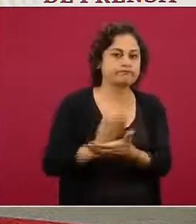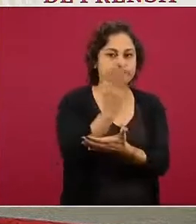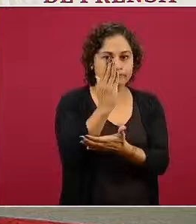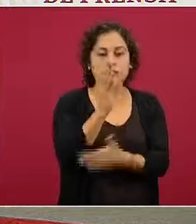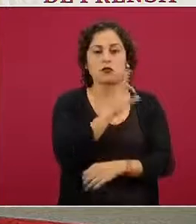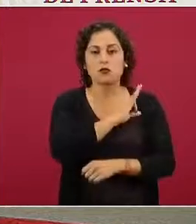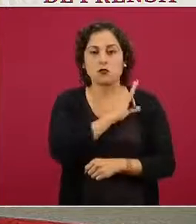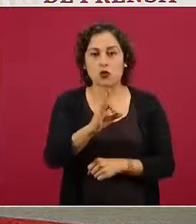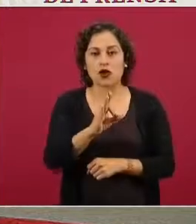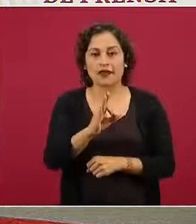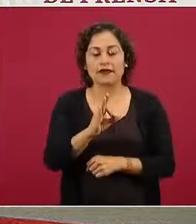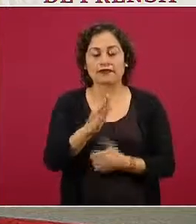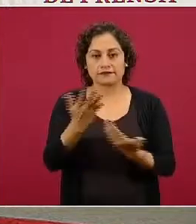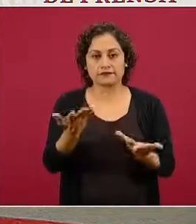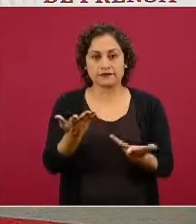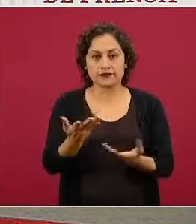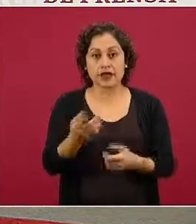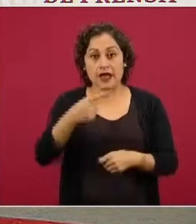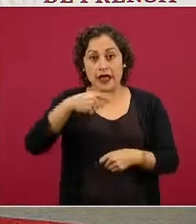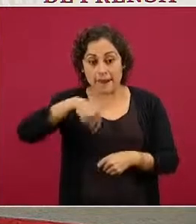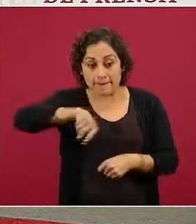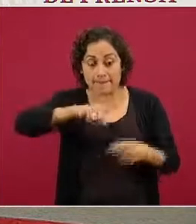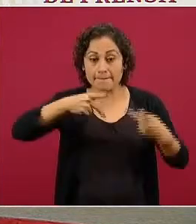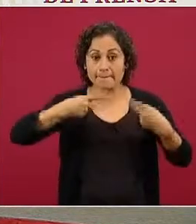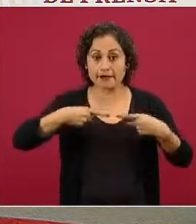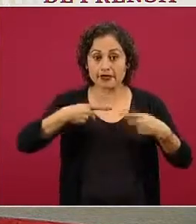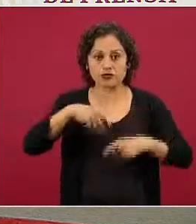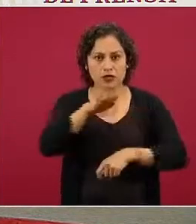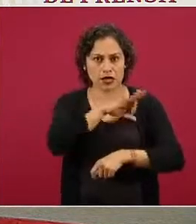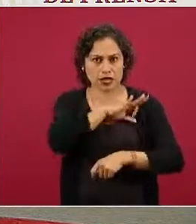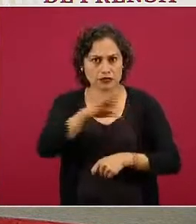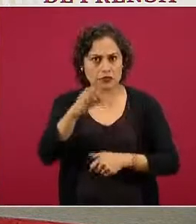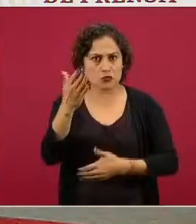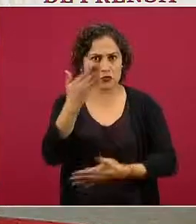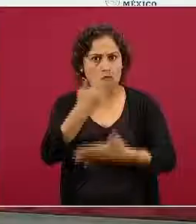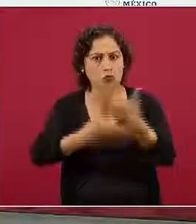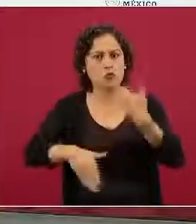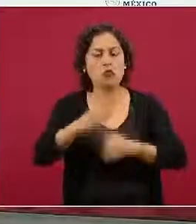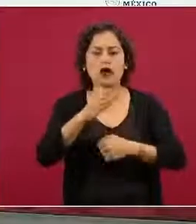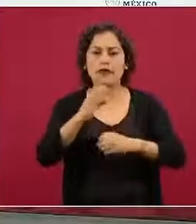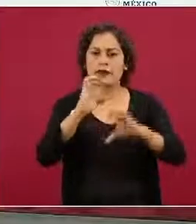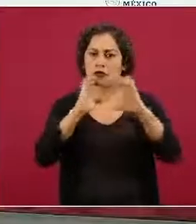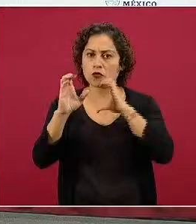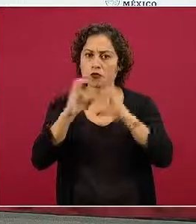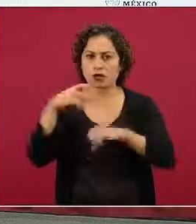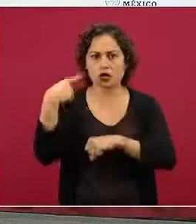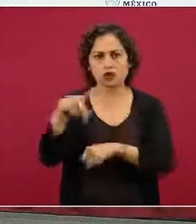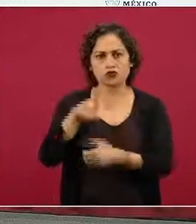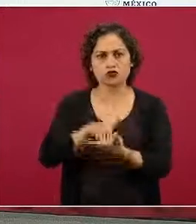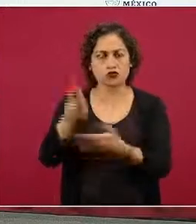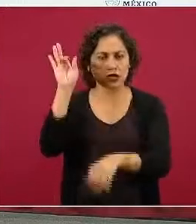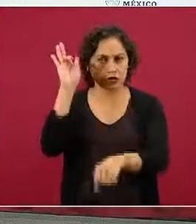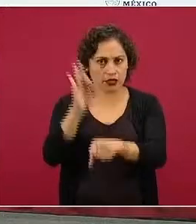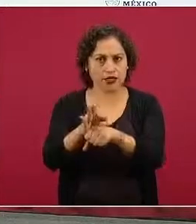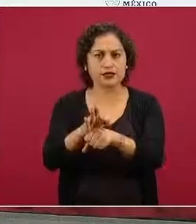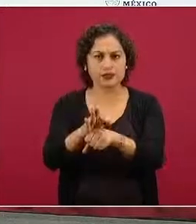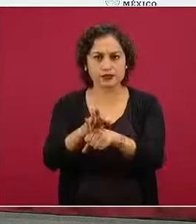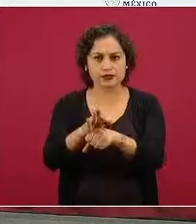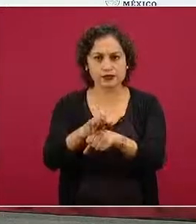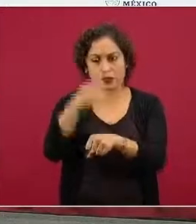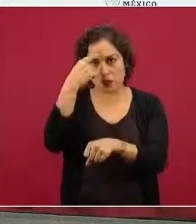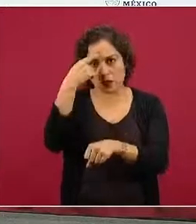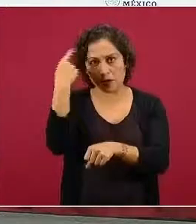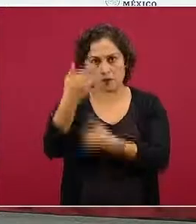comunicación entre dos personas que tienen las mismas capacidades y que tienen el mismo derecho de atender y de